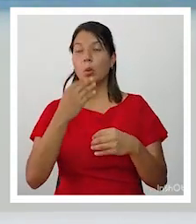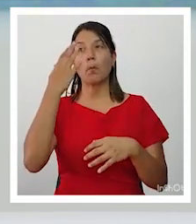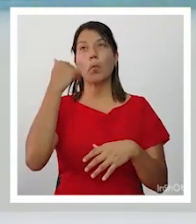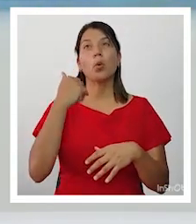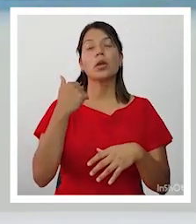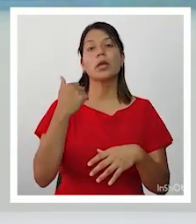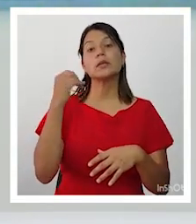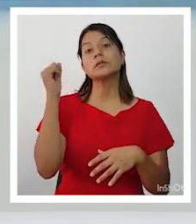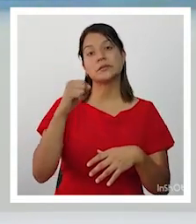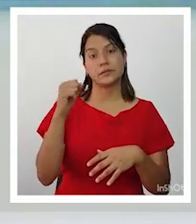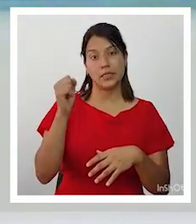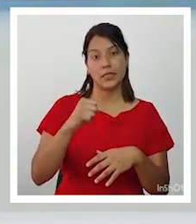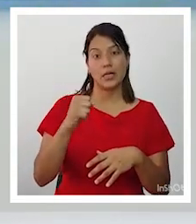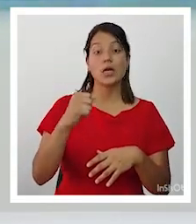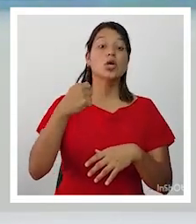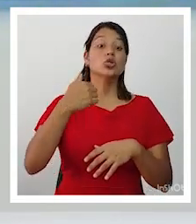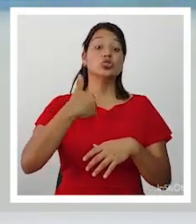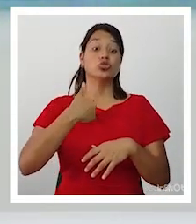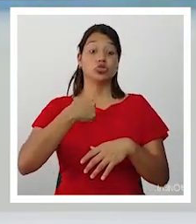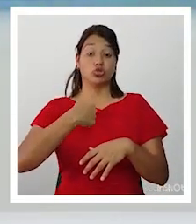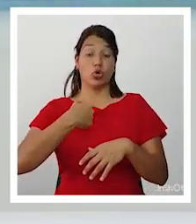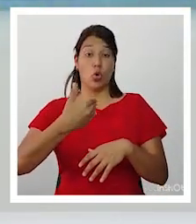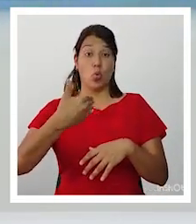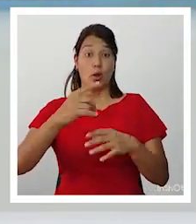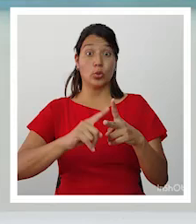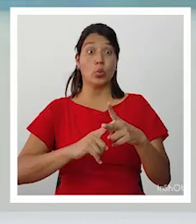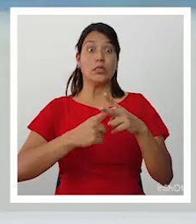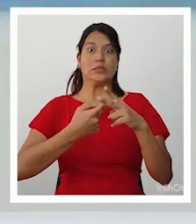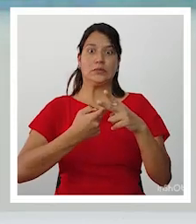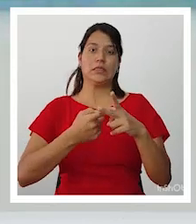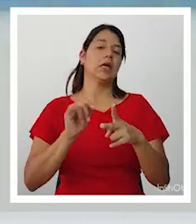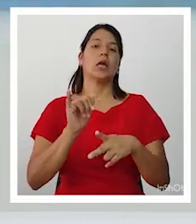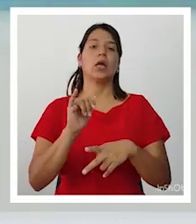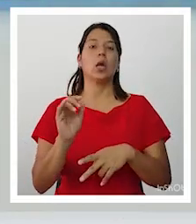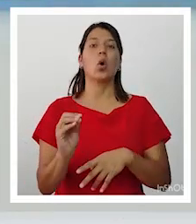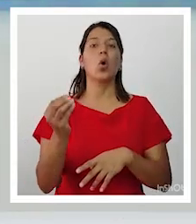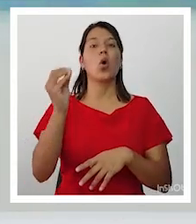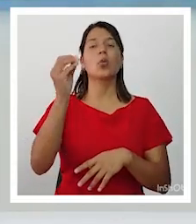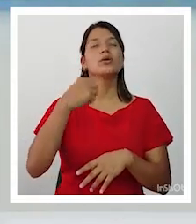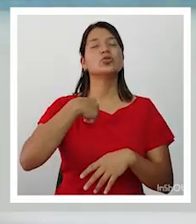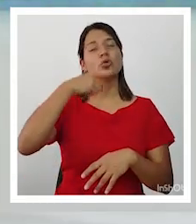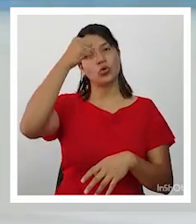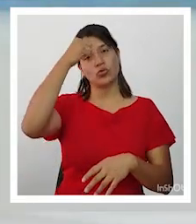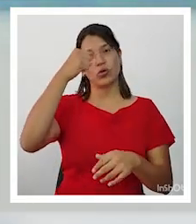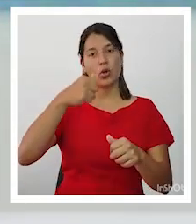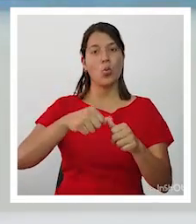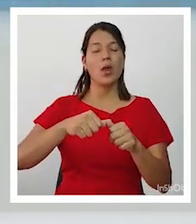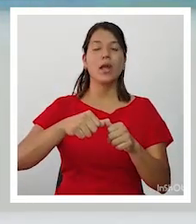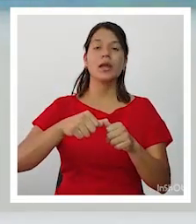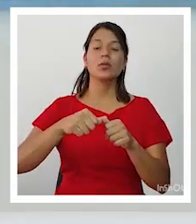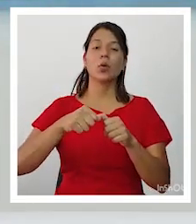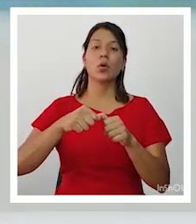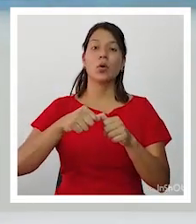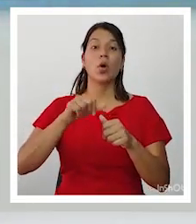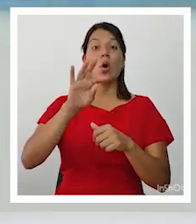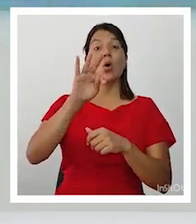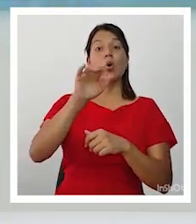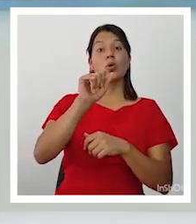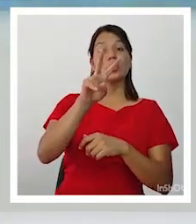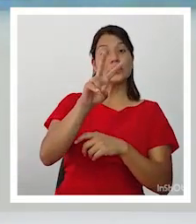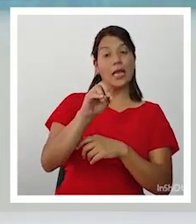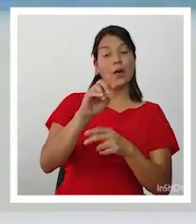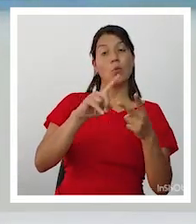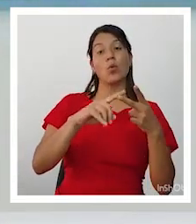pues sí, yo en mis inicios, ¿verdad? De joven, me recuerdo que tanto como Otavo como a